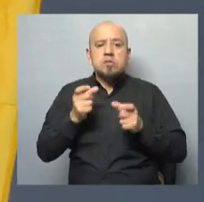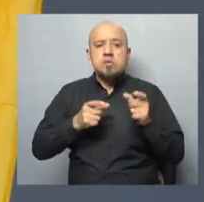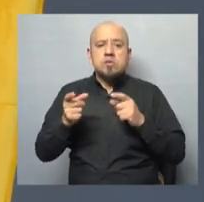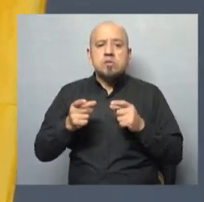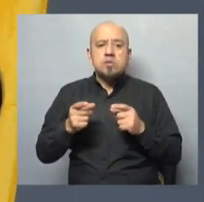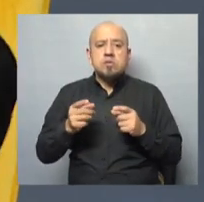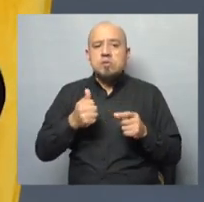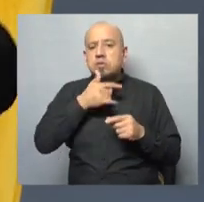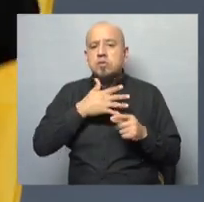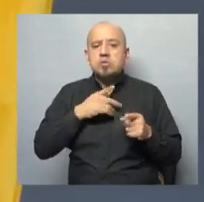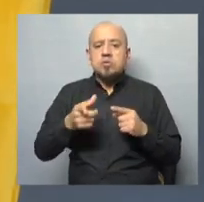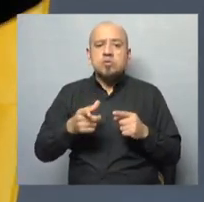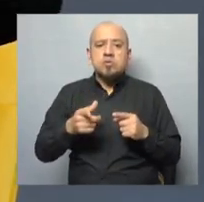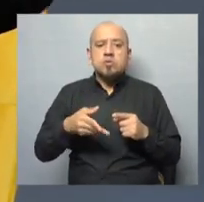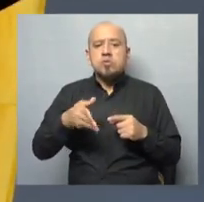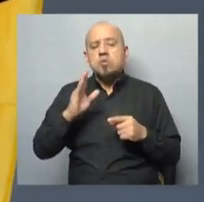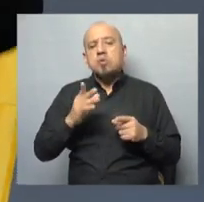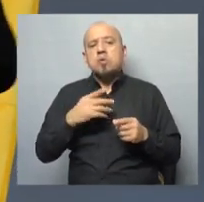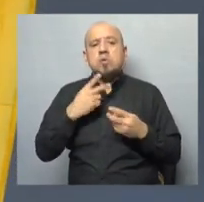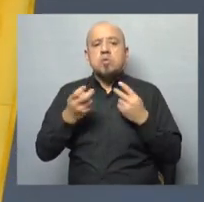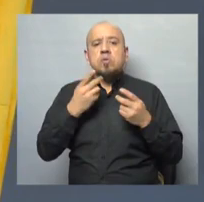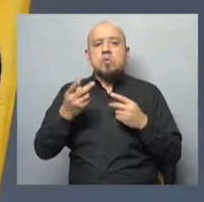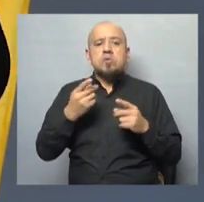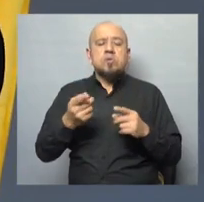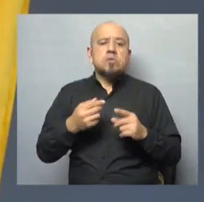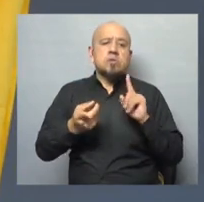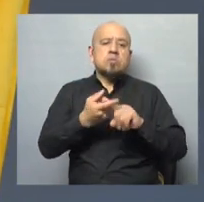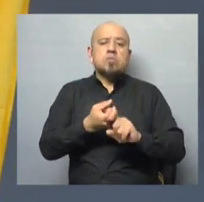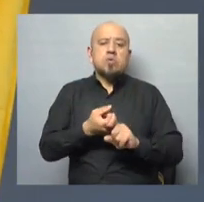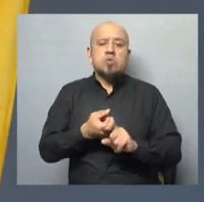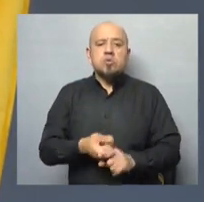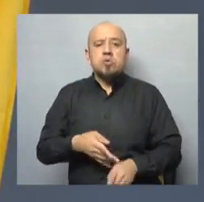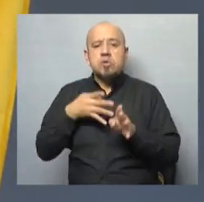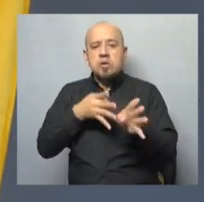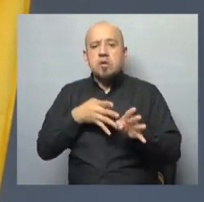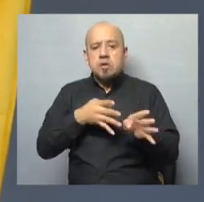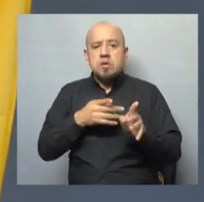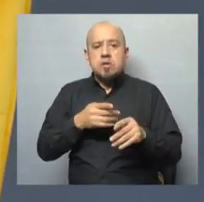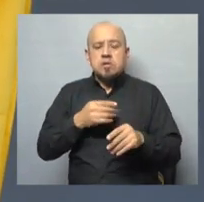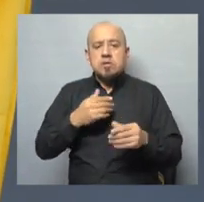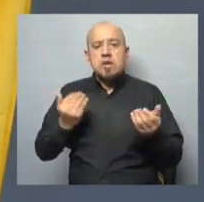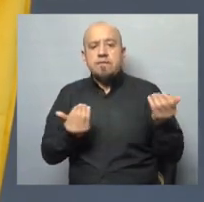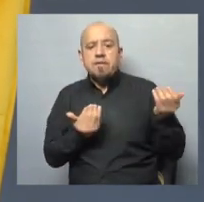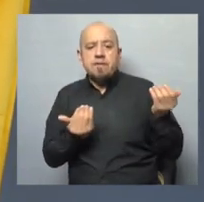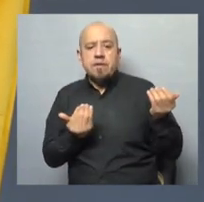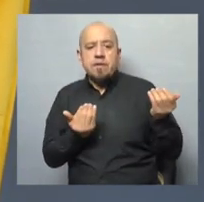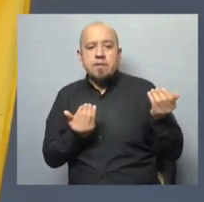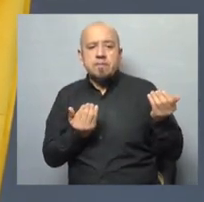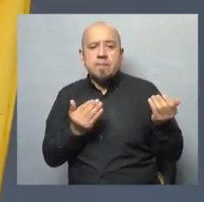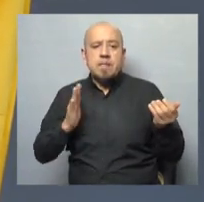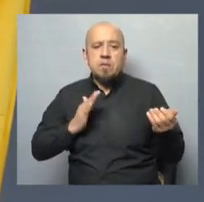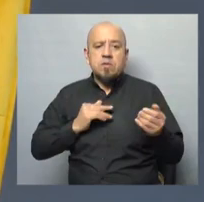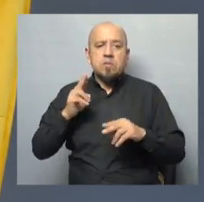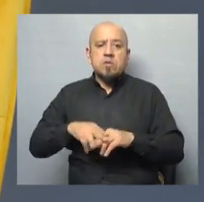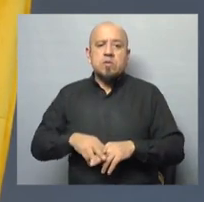historia es que ella se va a buscar supuestamente al marido con el bebé que se había ido a la guerra y el bebé se muere ella se muere y